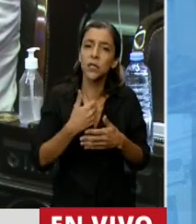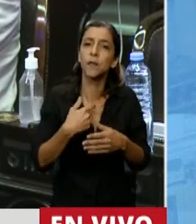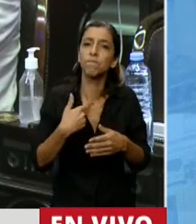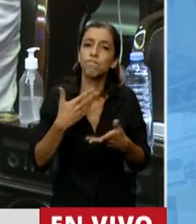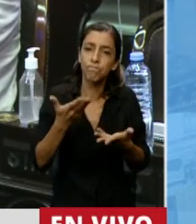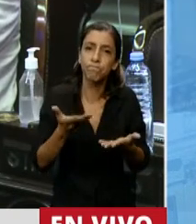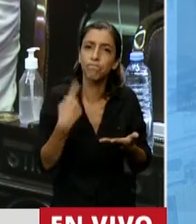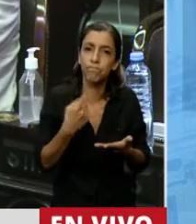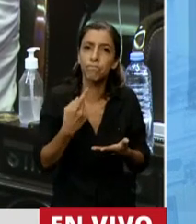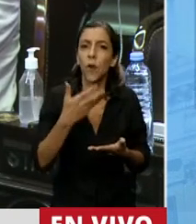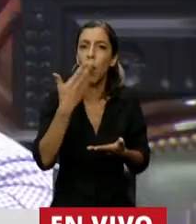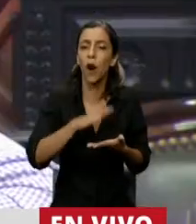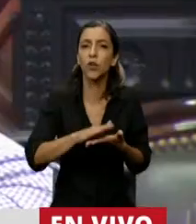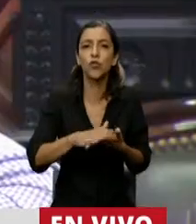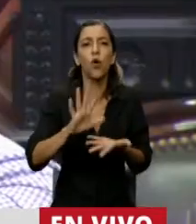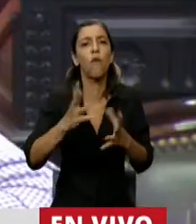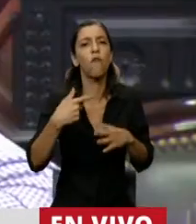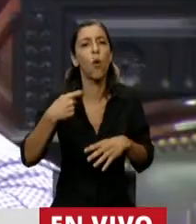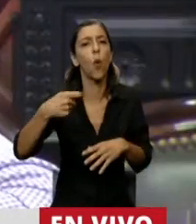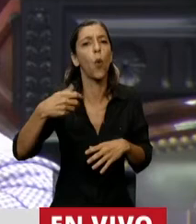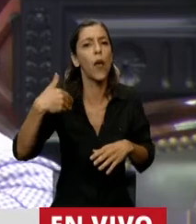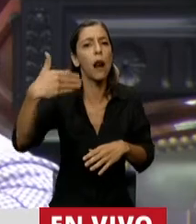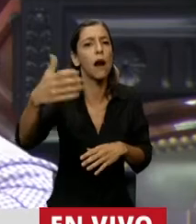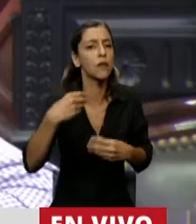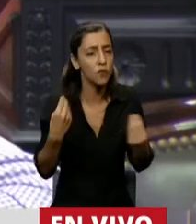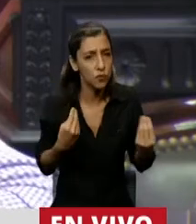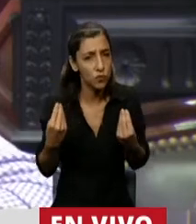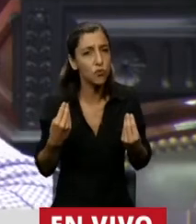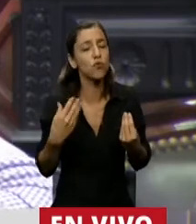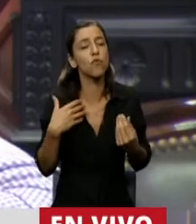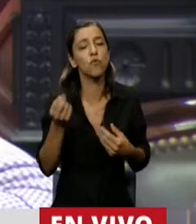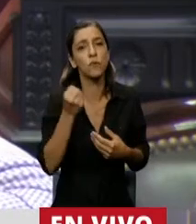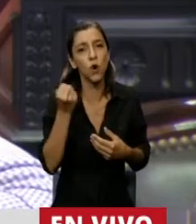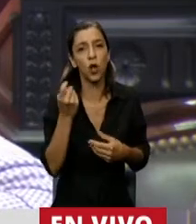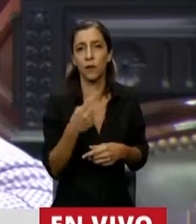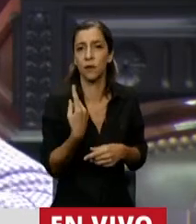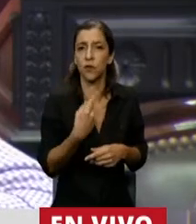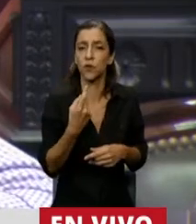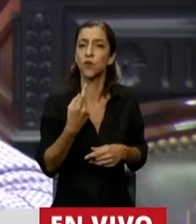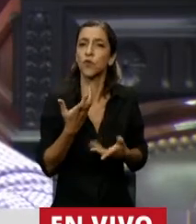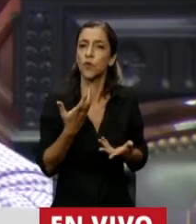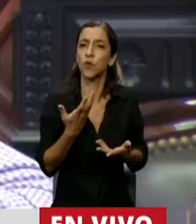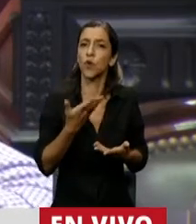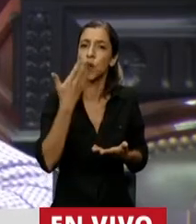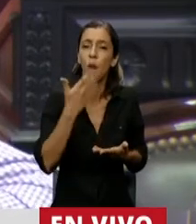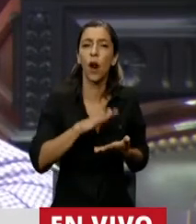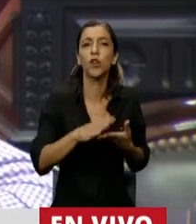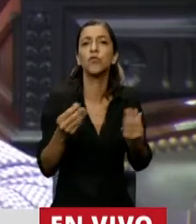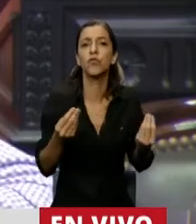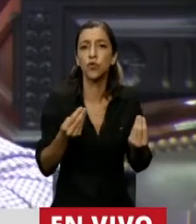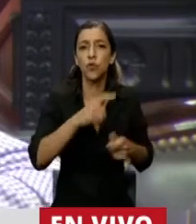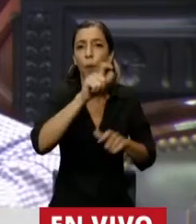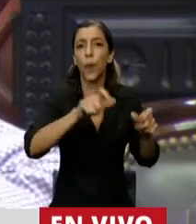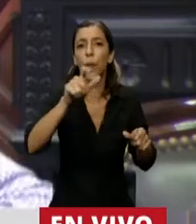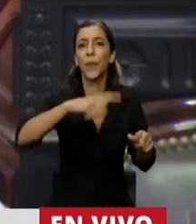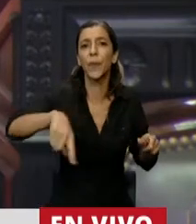hablar de la sustentabilidad del sistema previsional también tenemos que hablar de cómo ingresamos a todos los millones de argentinos que